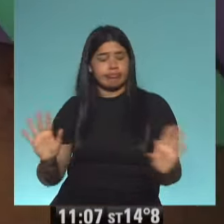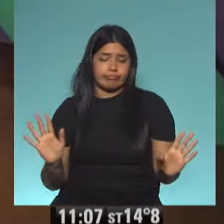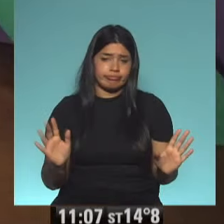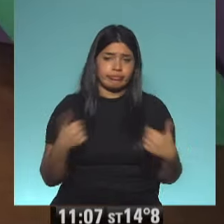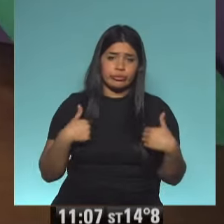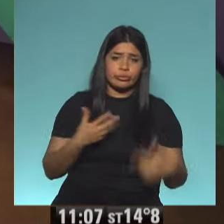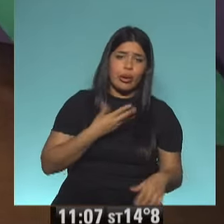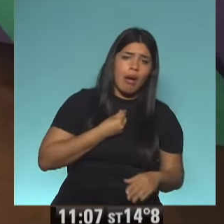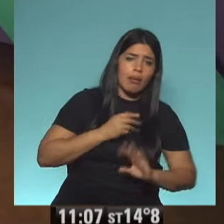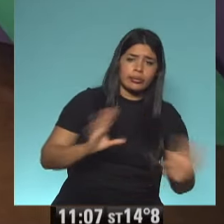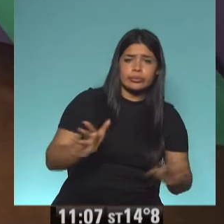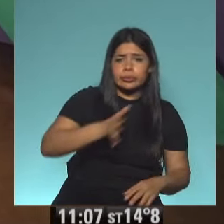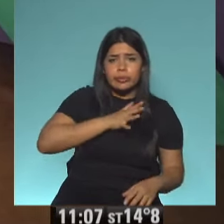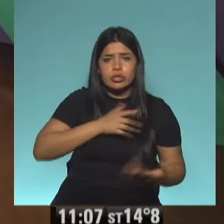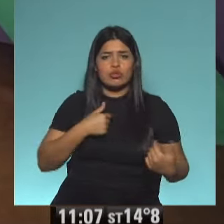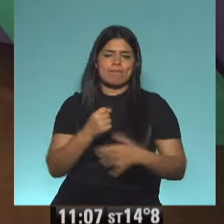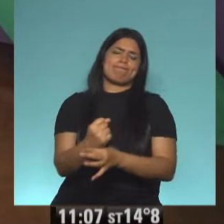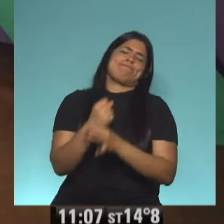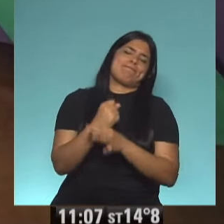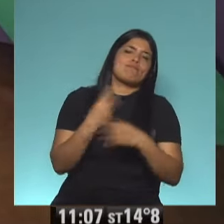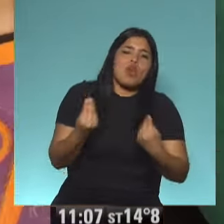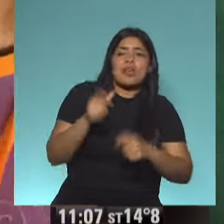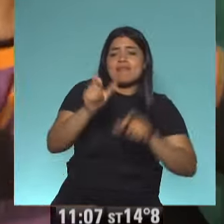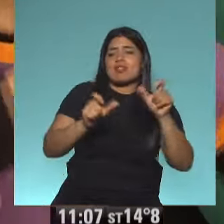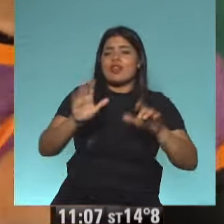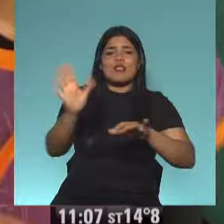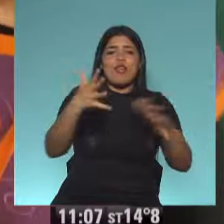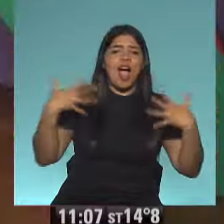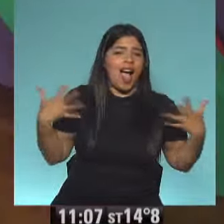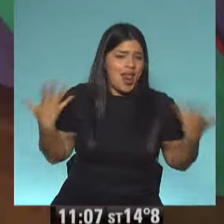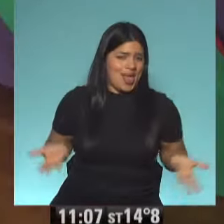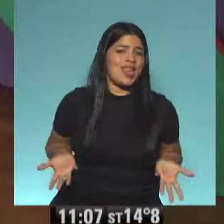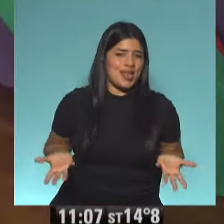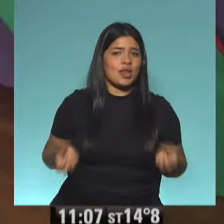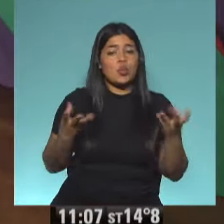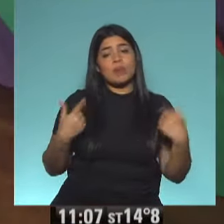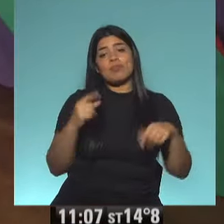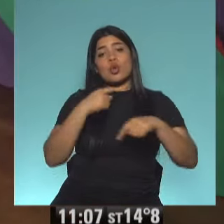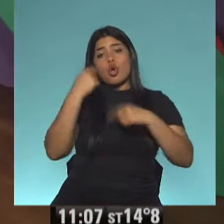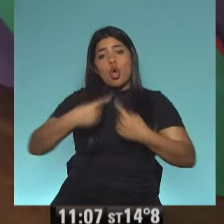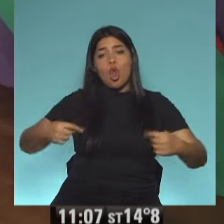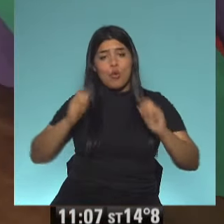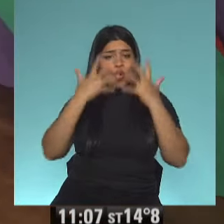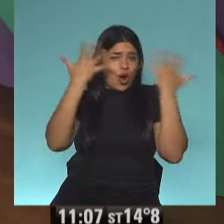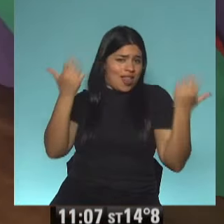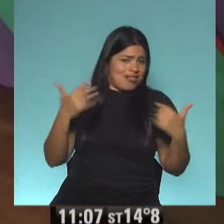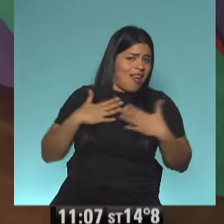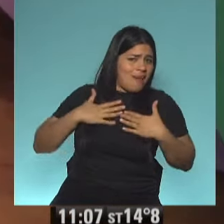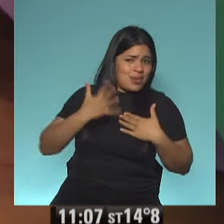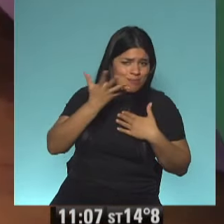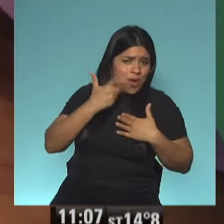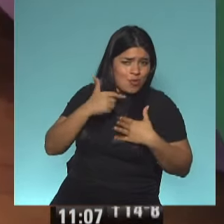asusta ser famoso, si a muchos puedo alegrar. Y como el color violeta es el que mejor le